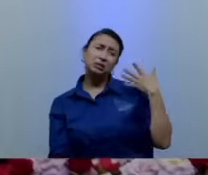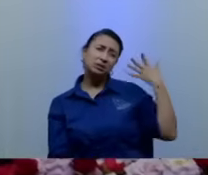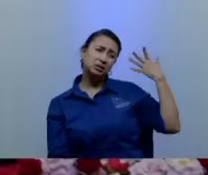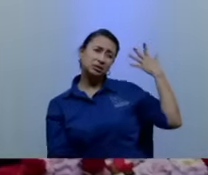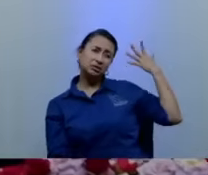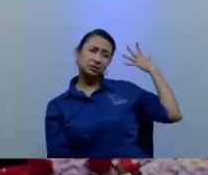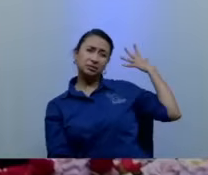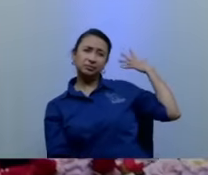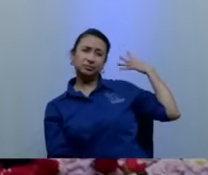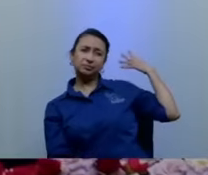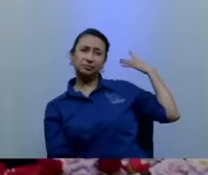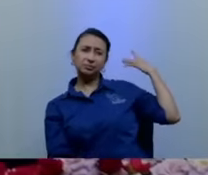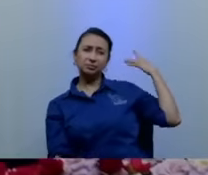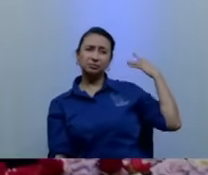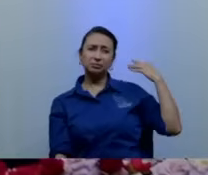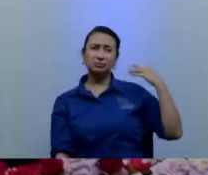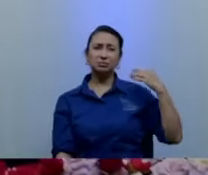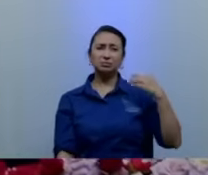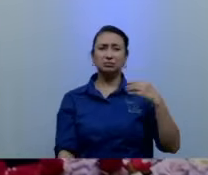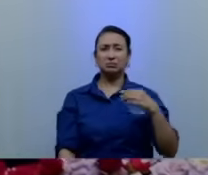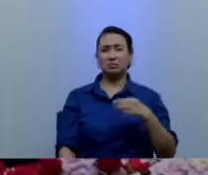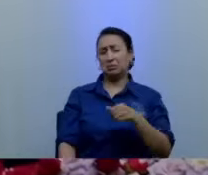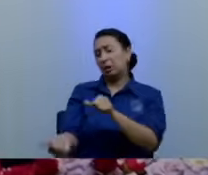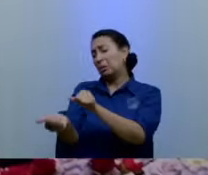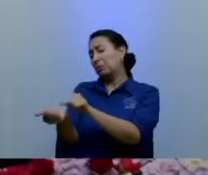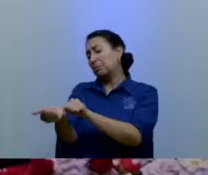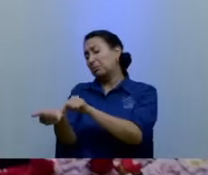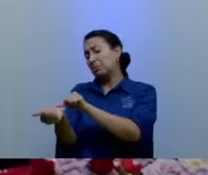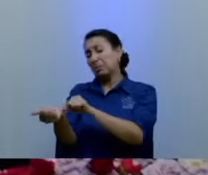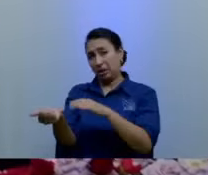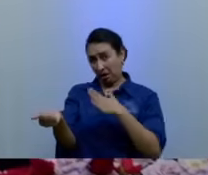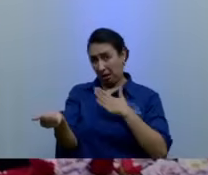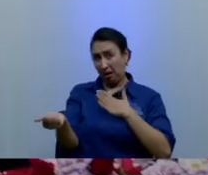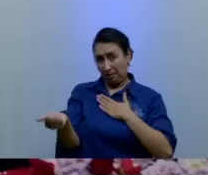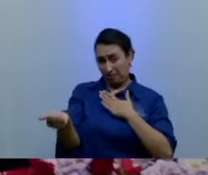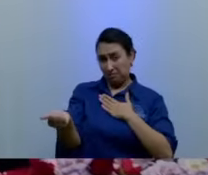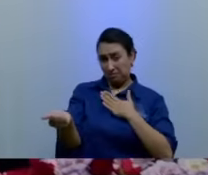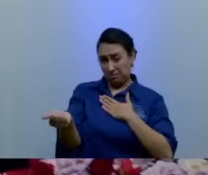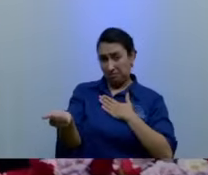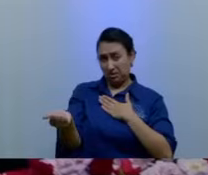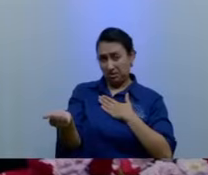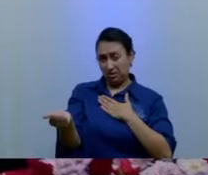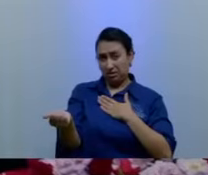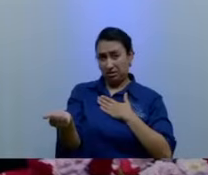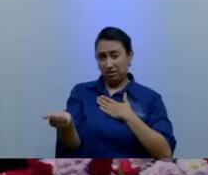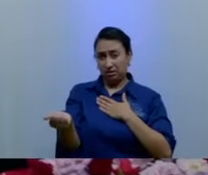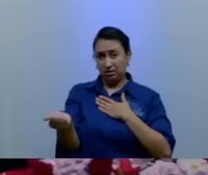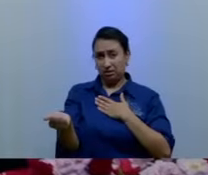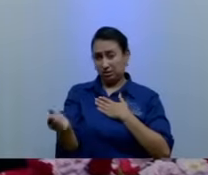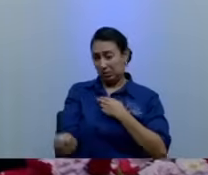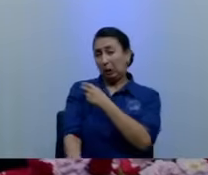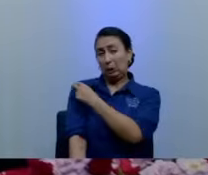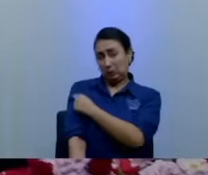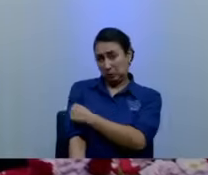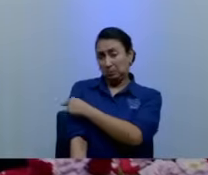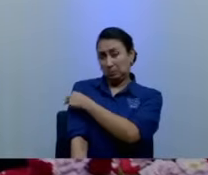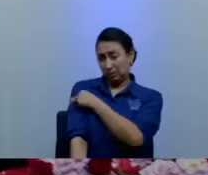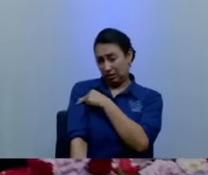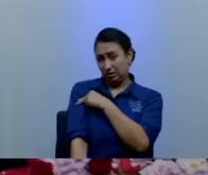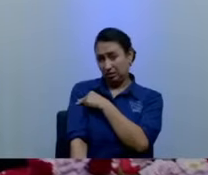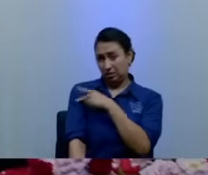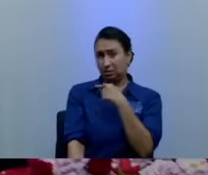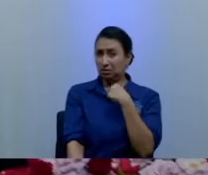yo no lo oí muy bien, pero dijo que hiposódica. Pero la enfermera y los de la cocina sí lo oyeron re bien,